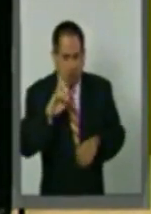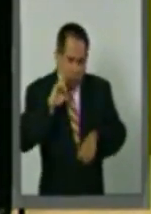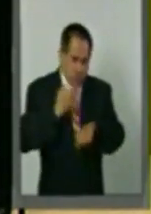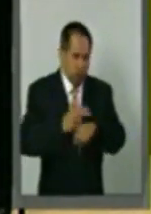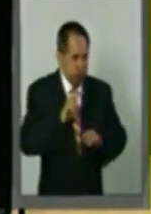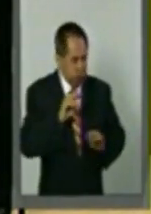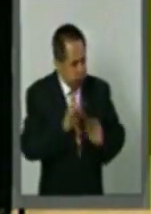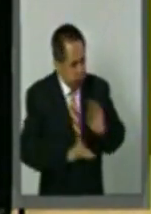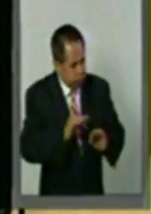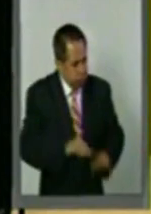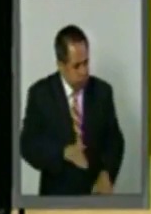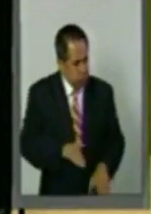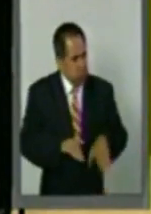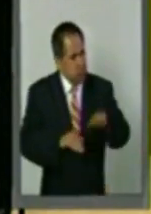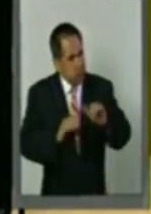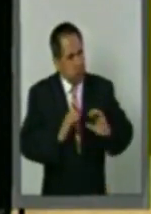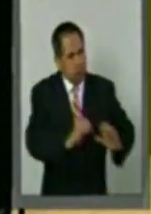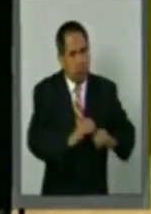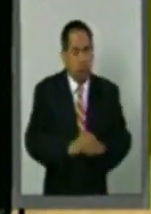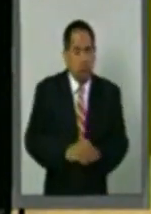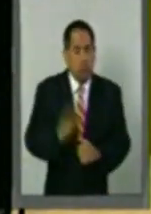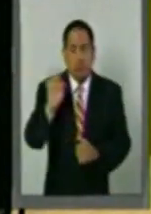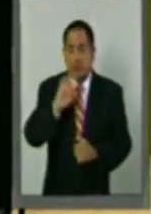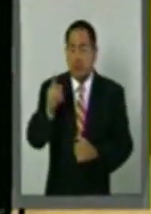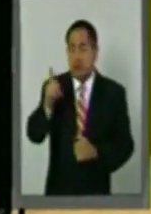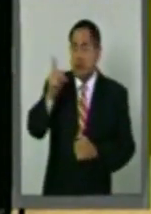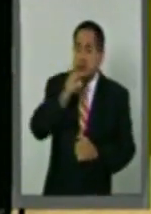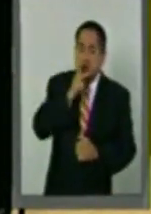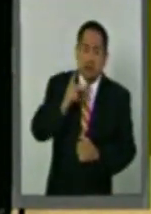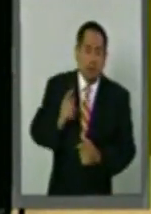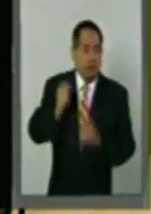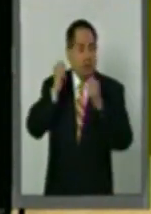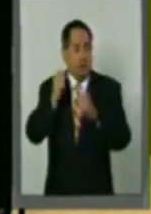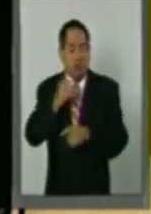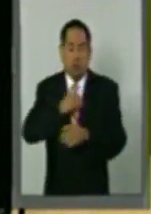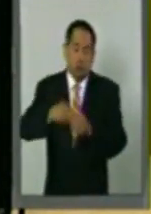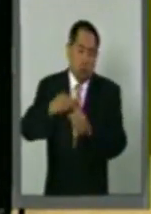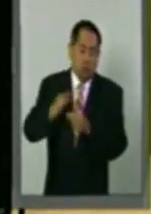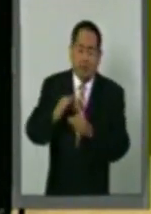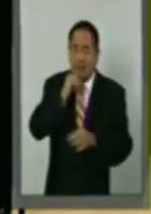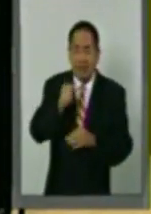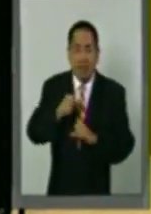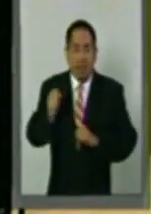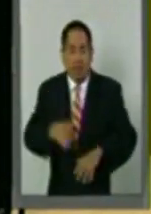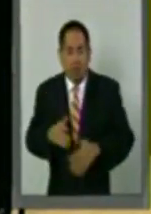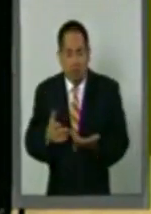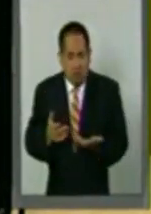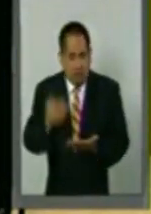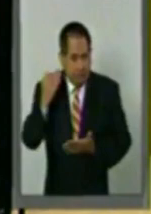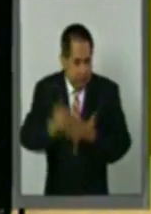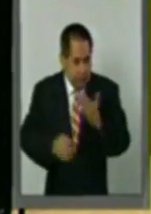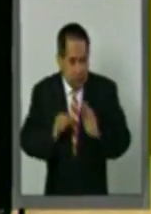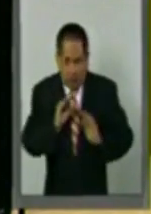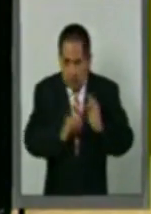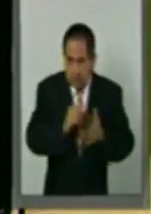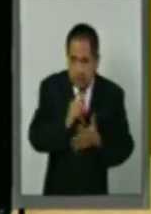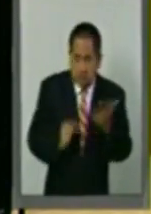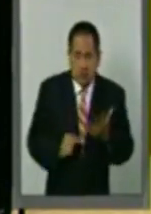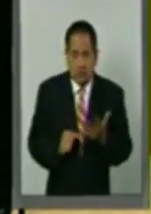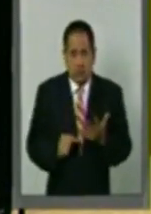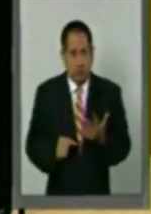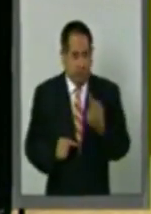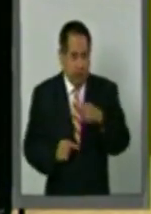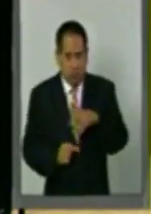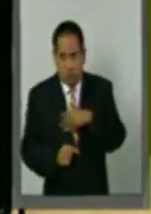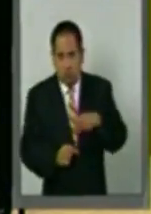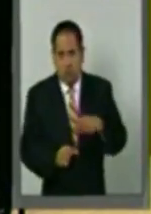hijos. El hecho de que un progenitor haya incumplido con sus obligaciones de crianza más básicas para con sus menores